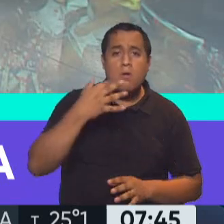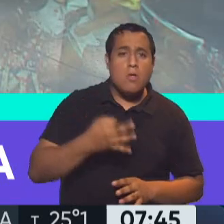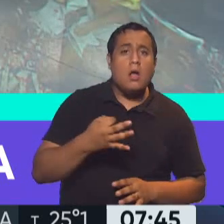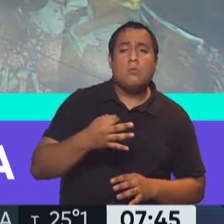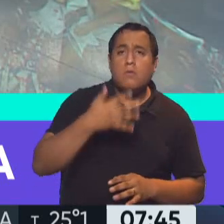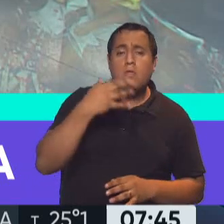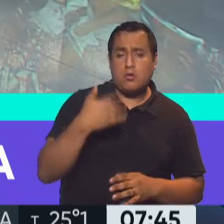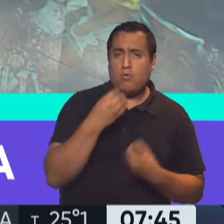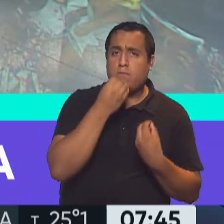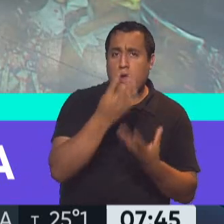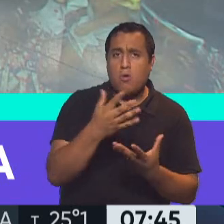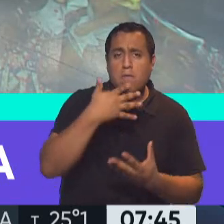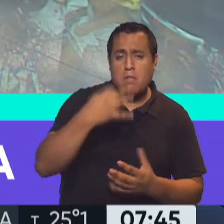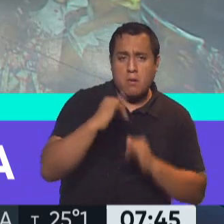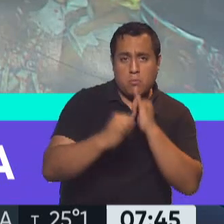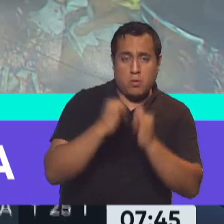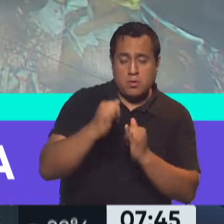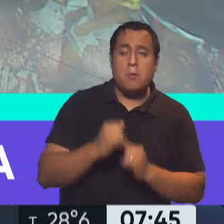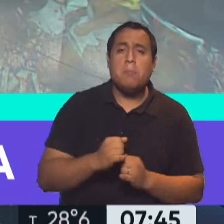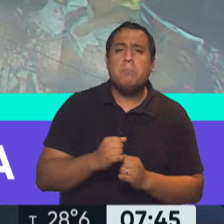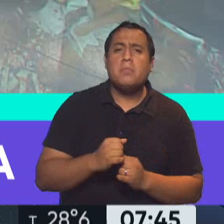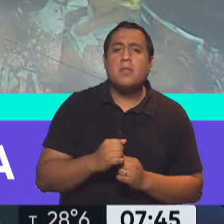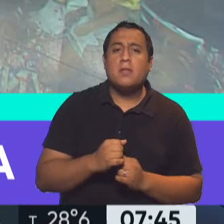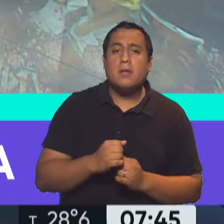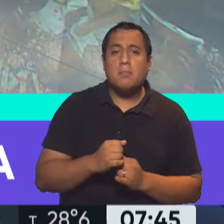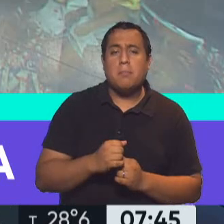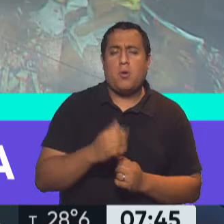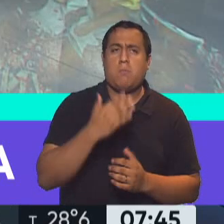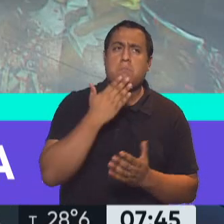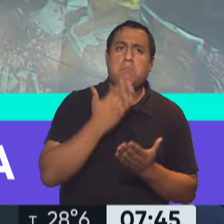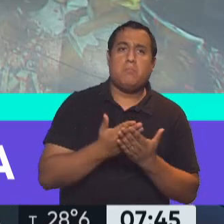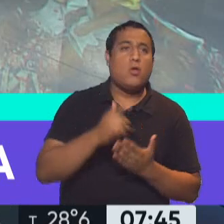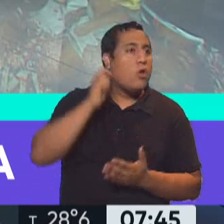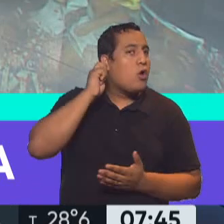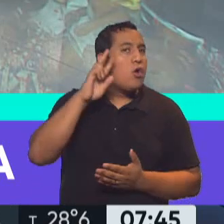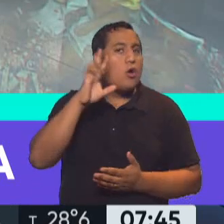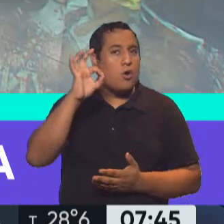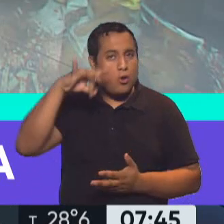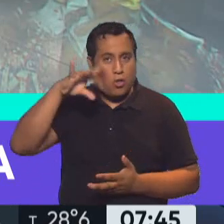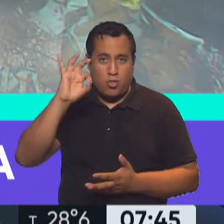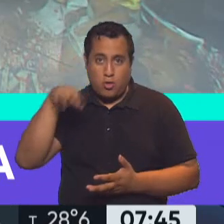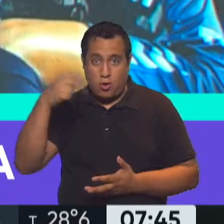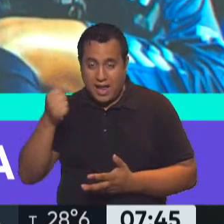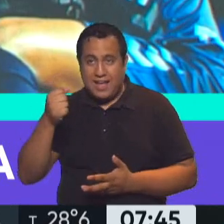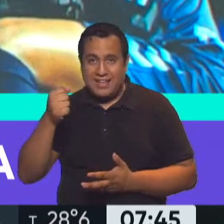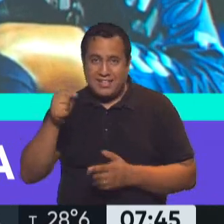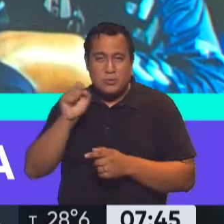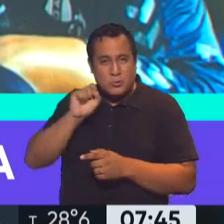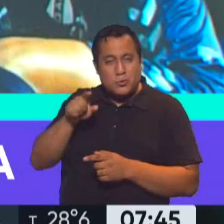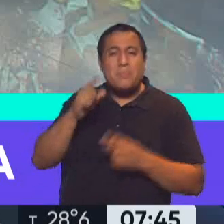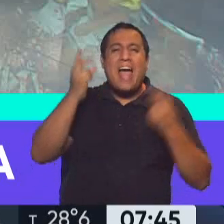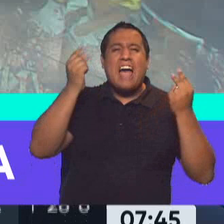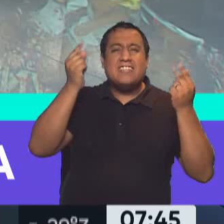Totalmente. Esto es lo que voy a decir. Ninguna suspicacia, la verdad. Creo que es llamativo. Grondona pudo subir su arsenal